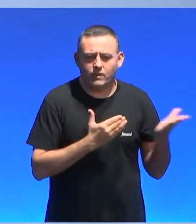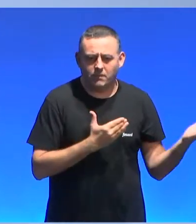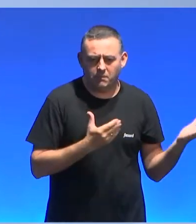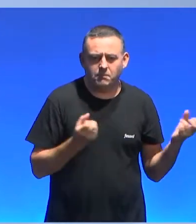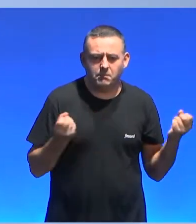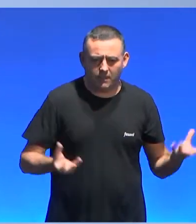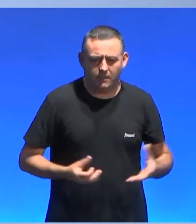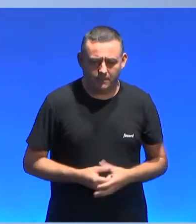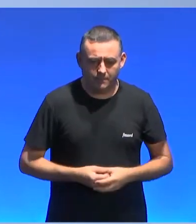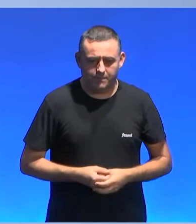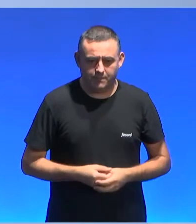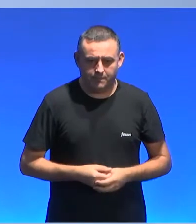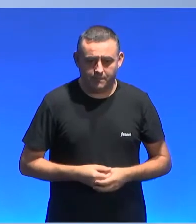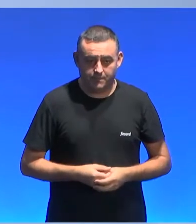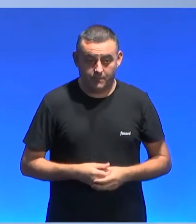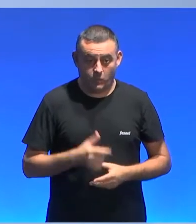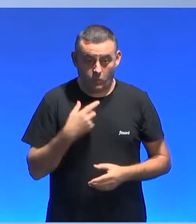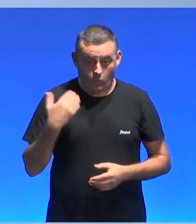lo encuentra.